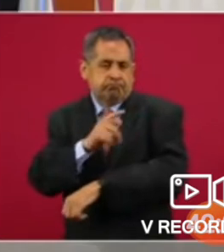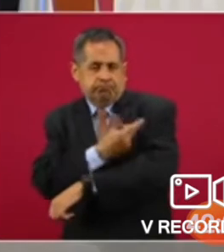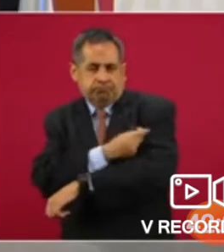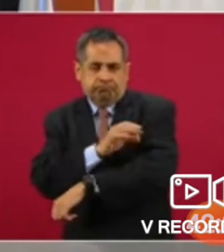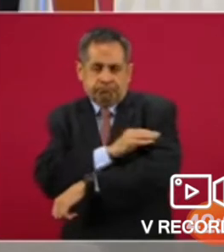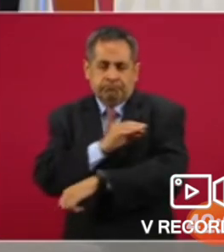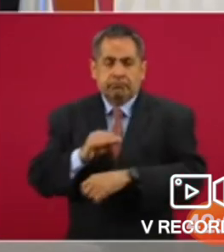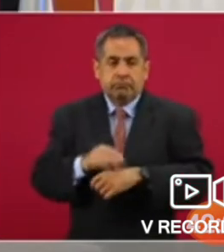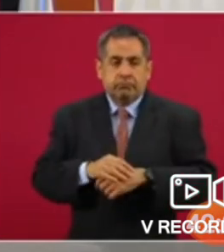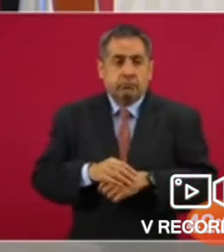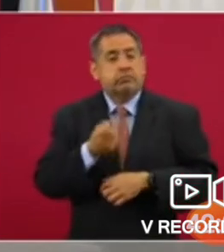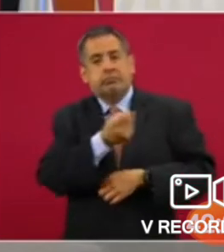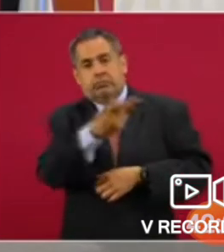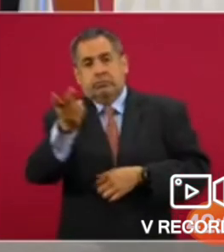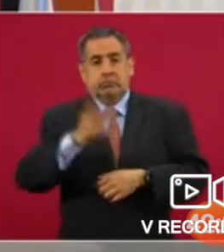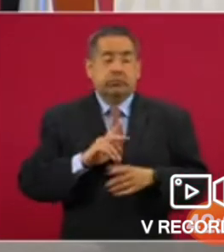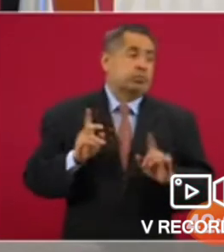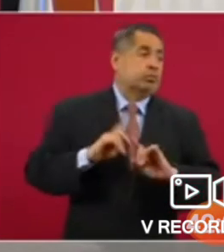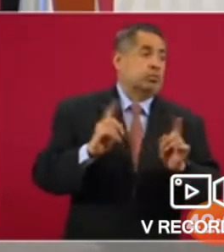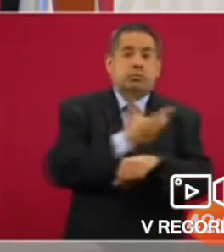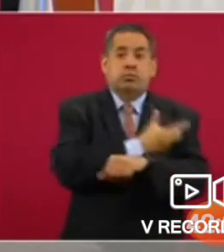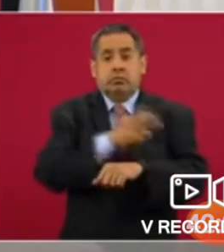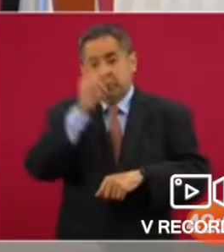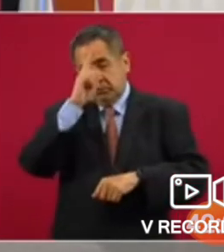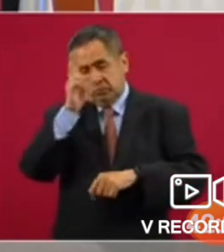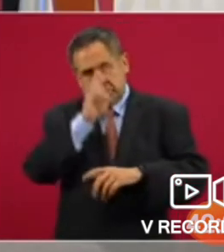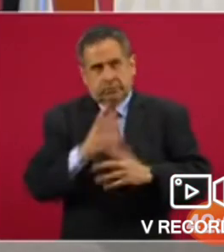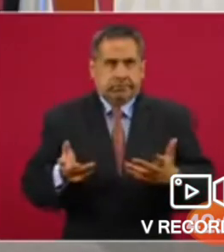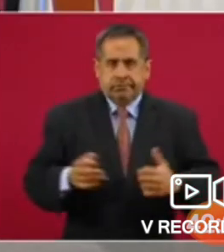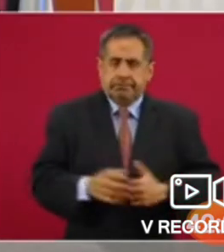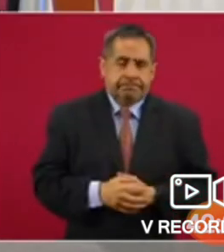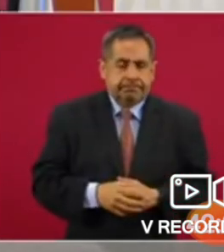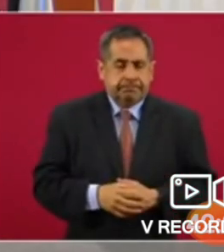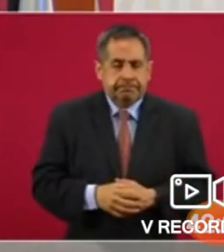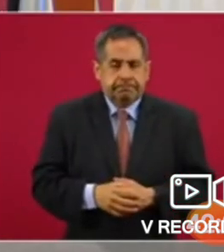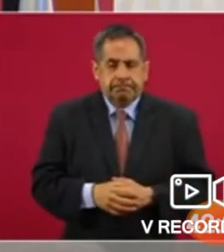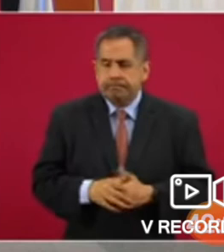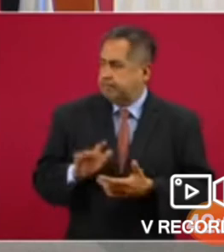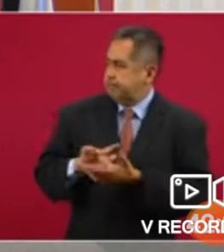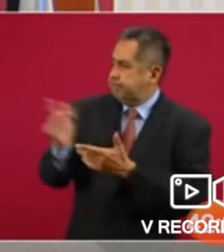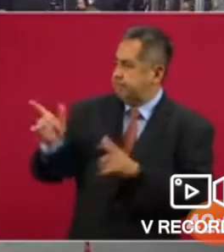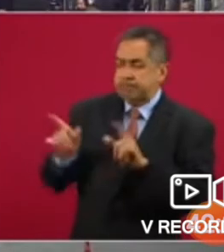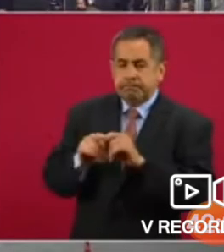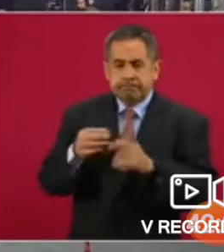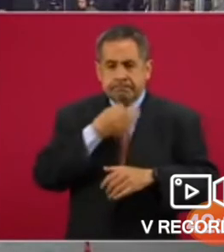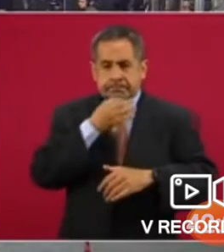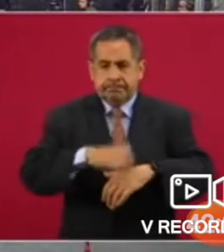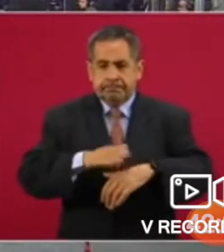en duda la eficacia de las medidas de vacunación. Muchas gracias, señor presidente.